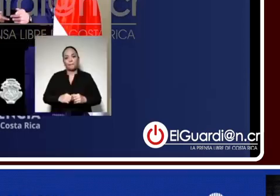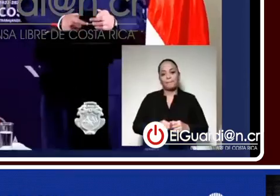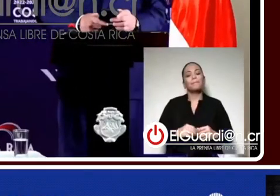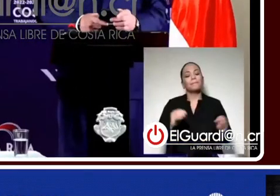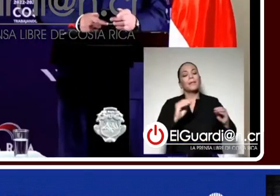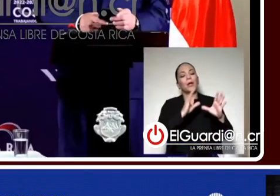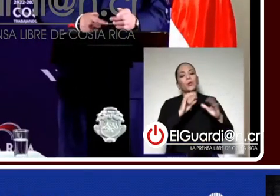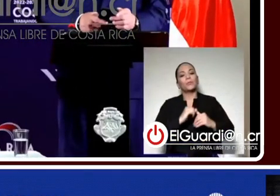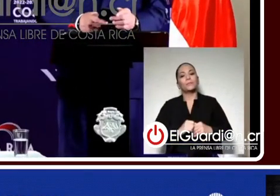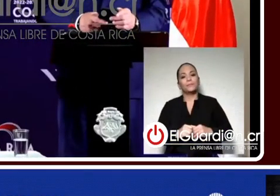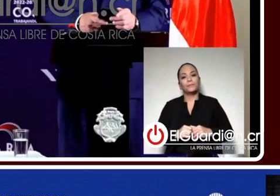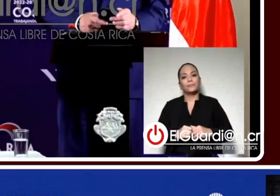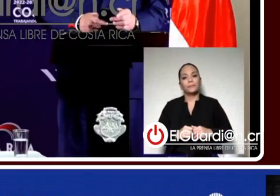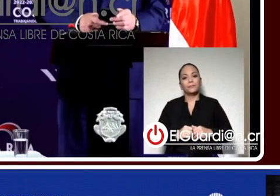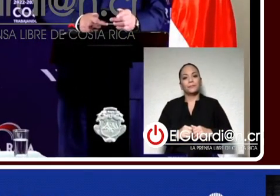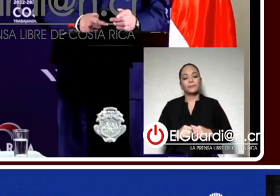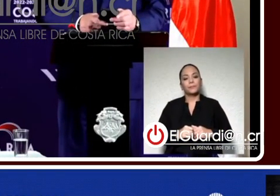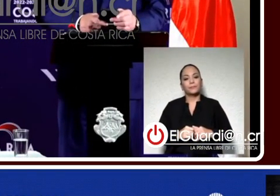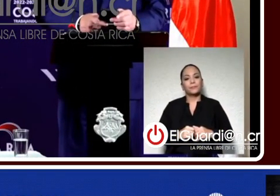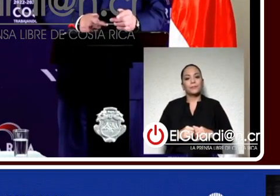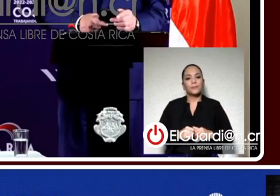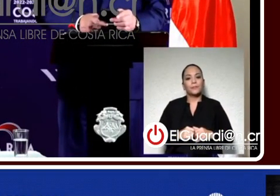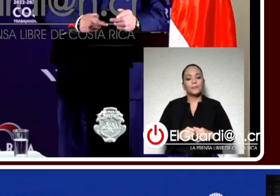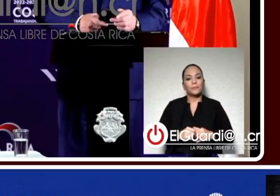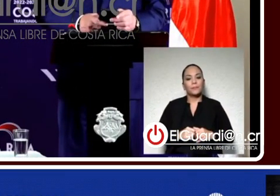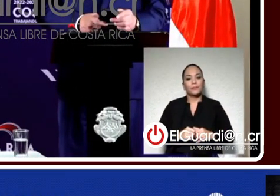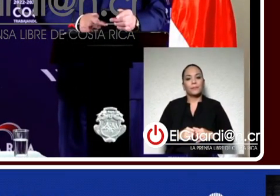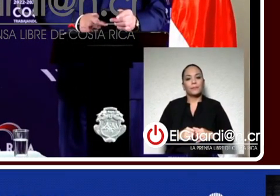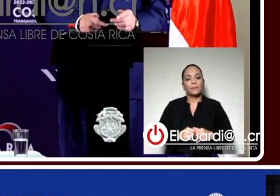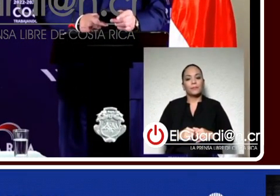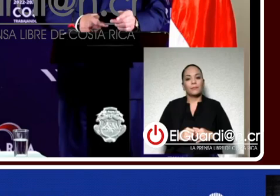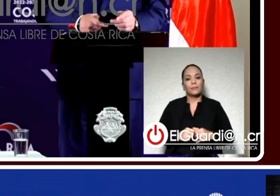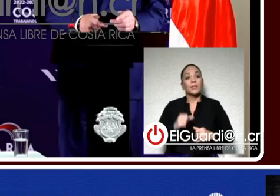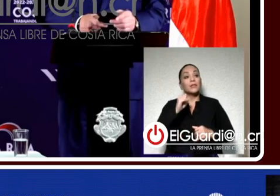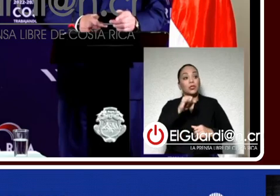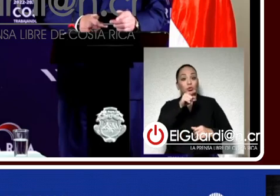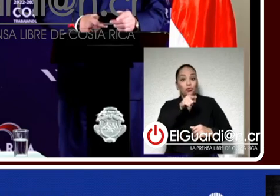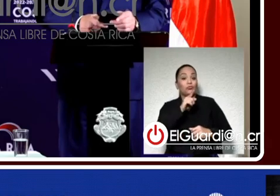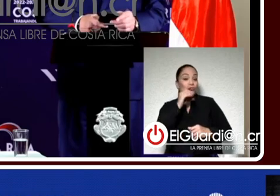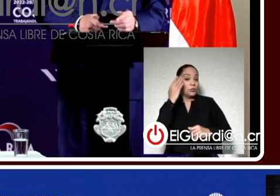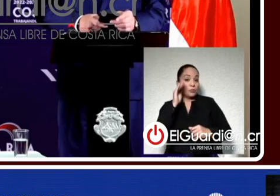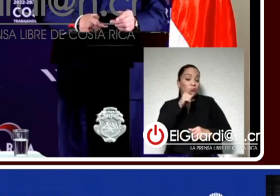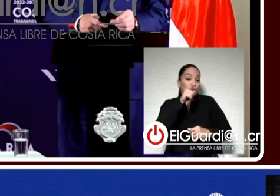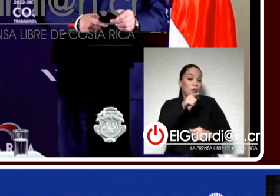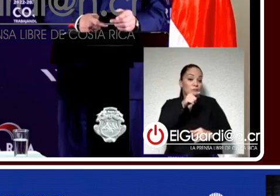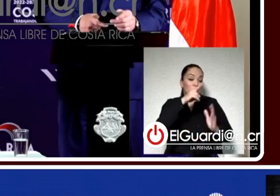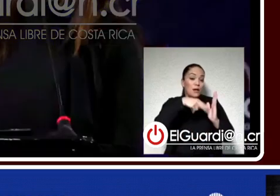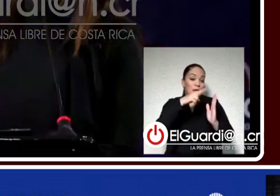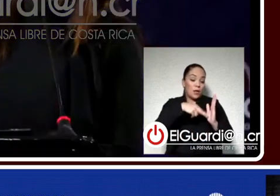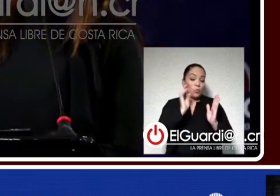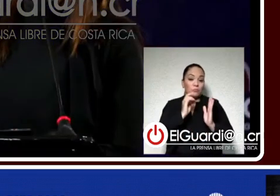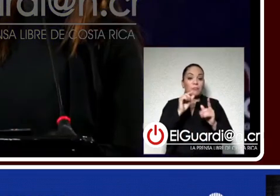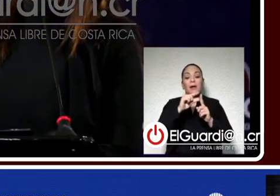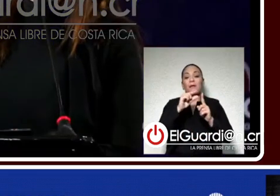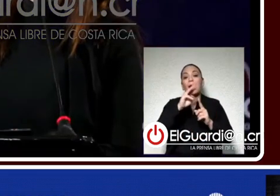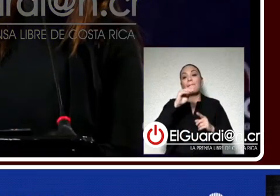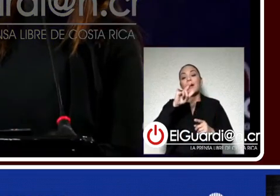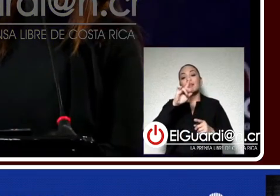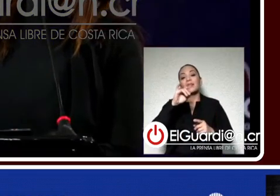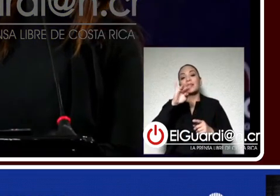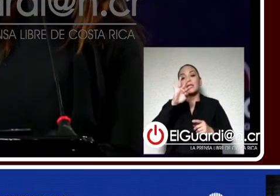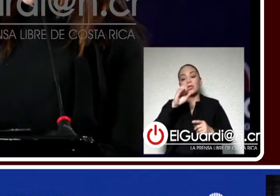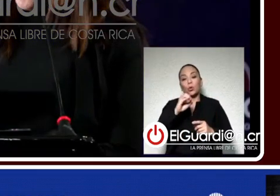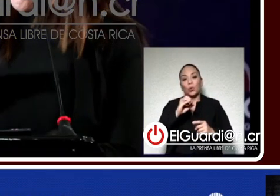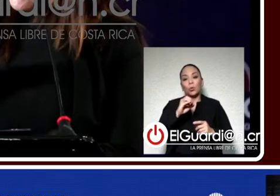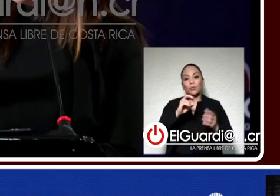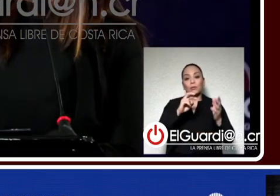Carlos. Si ha leído la palabra maldito, desde el término que yo la uso,